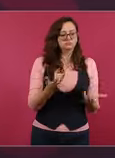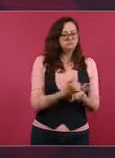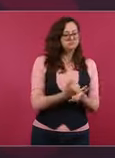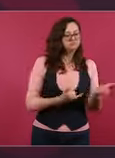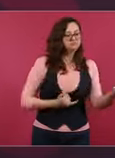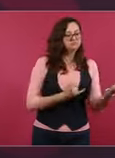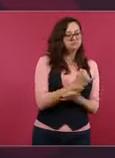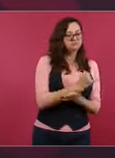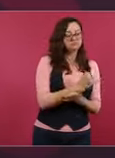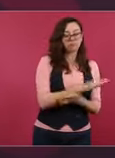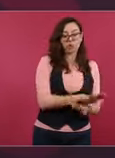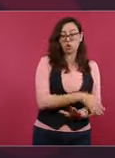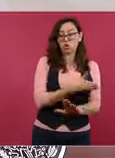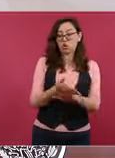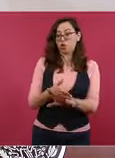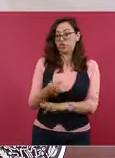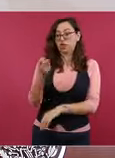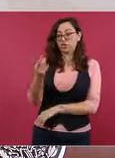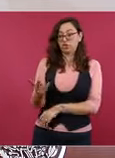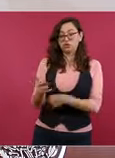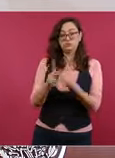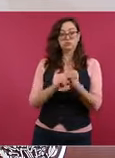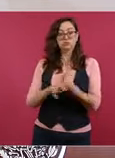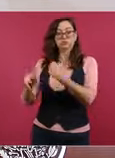es consultar